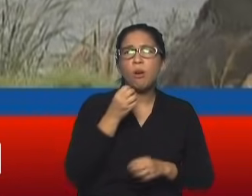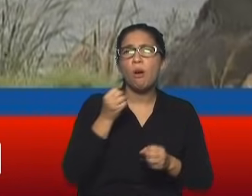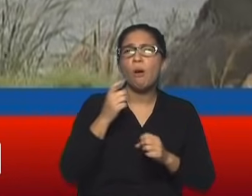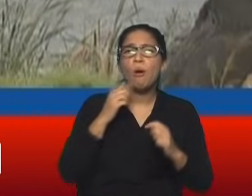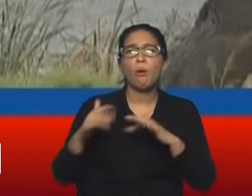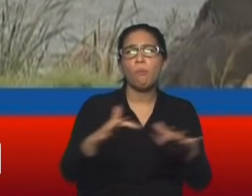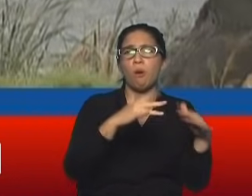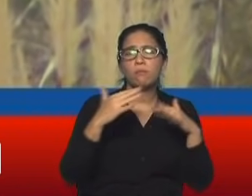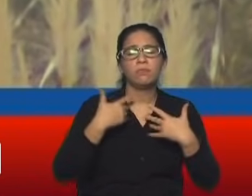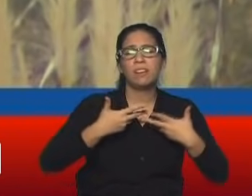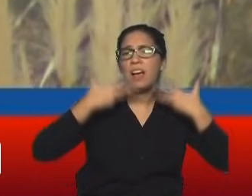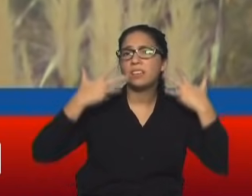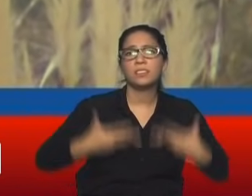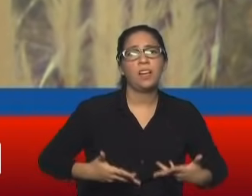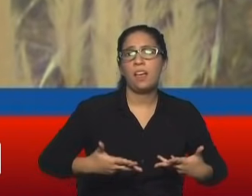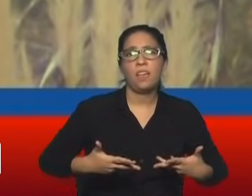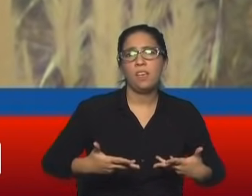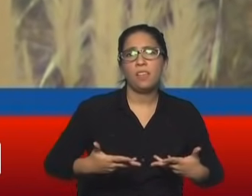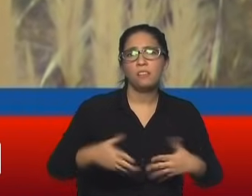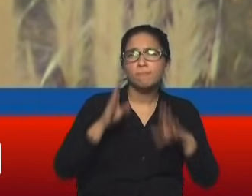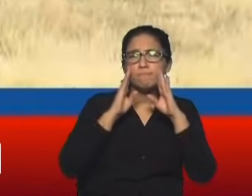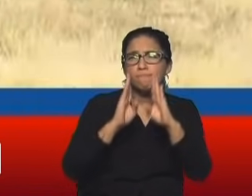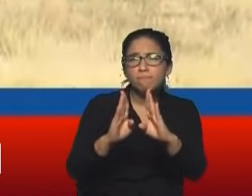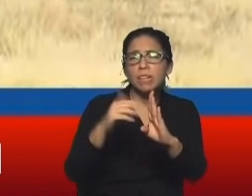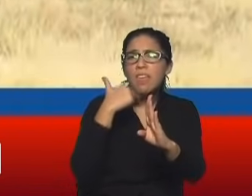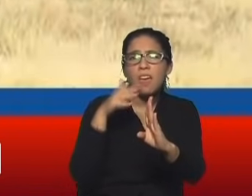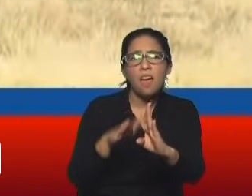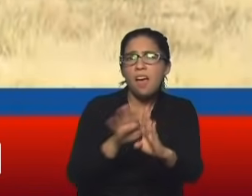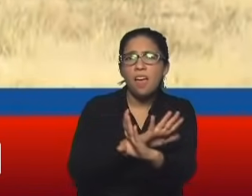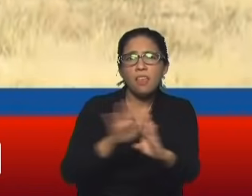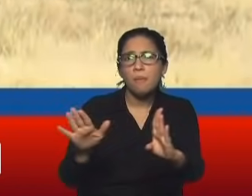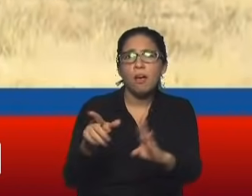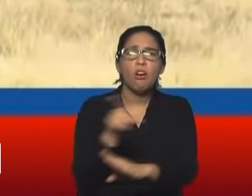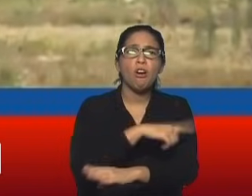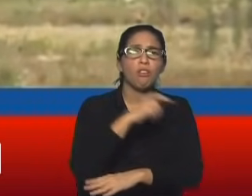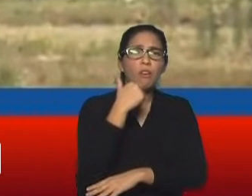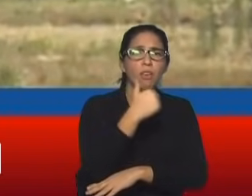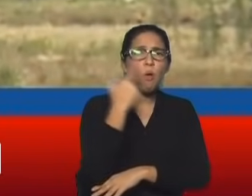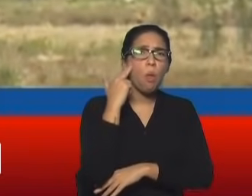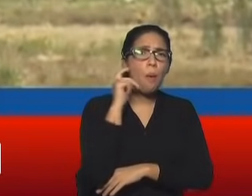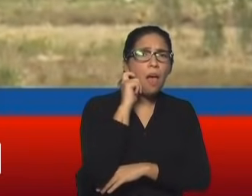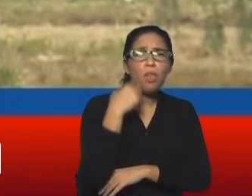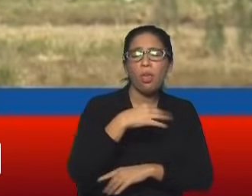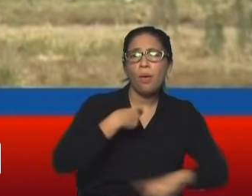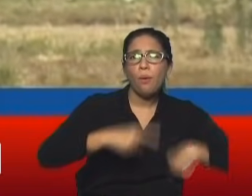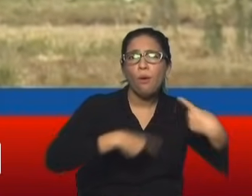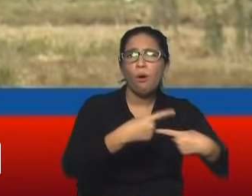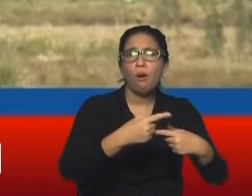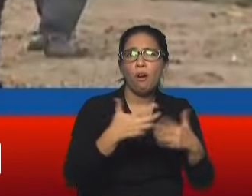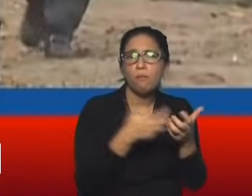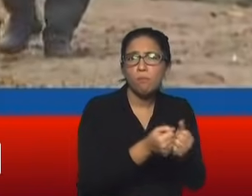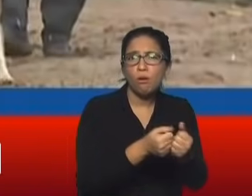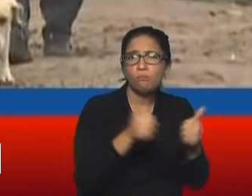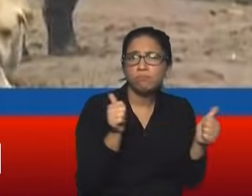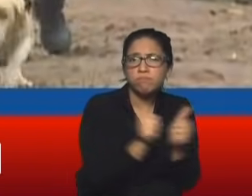estoy cansada, o sea... Me concentro solamente en mi hija y tengo un chico de 9 años que tengo que seguir conteniéndolo